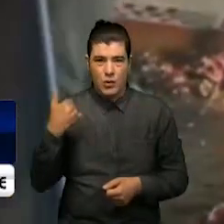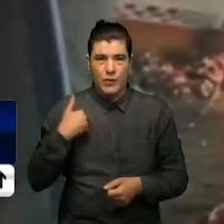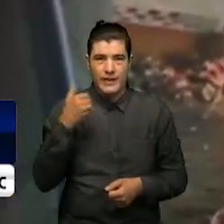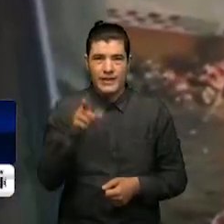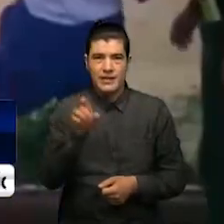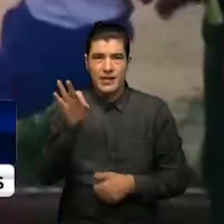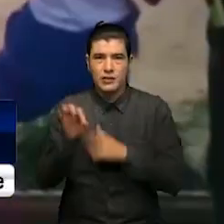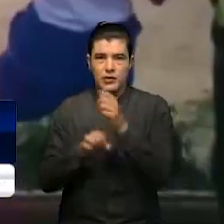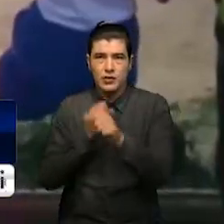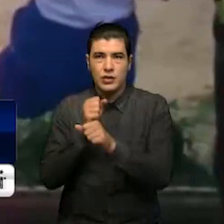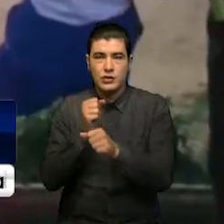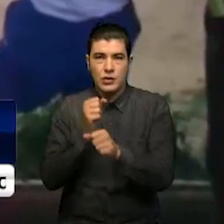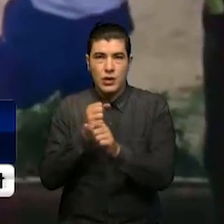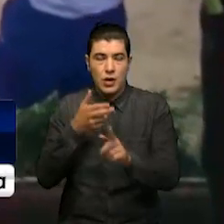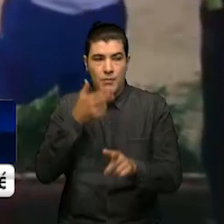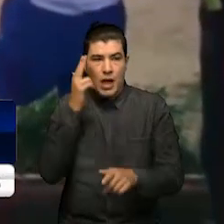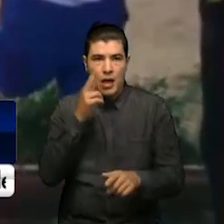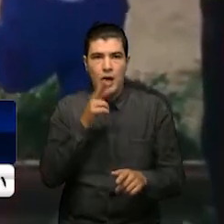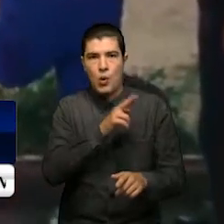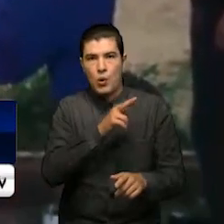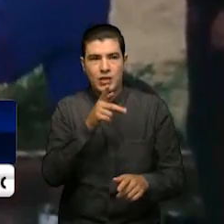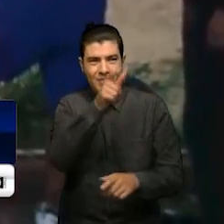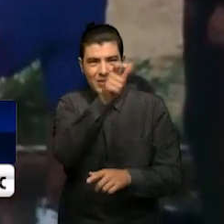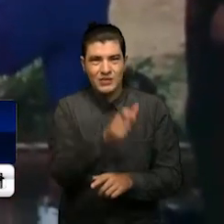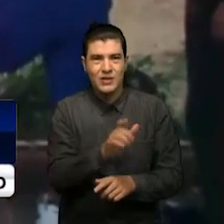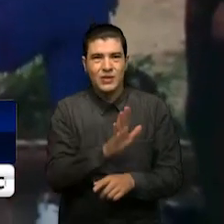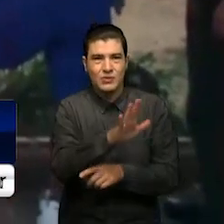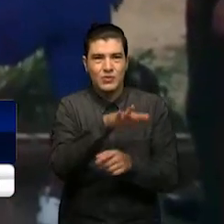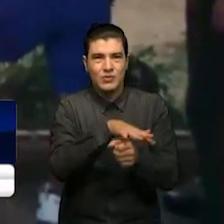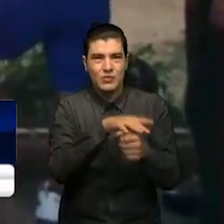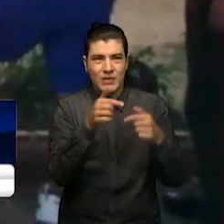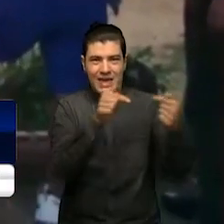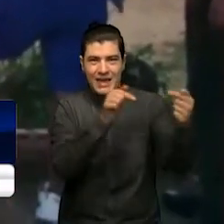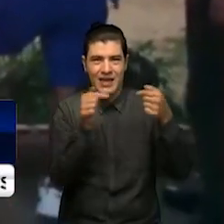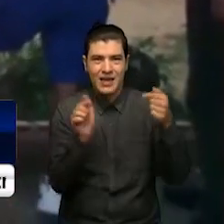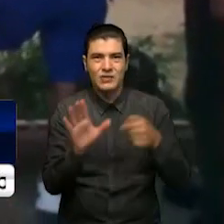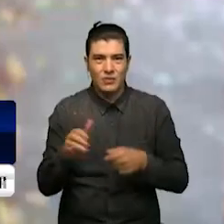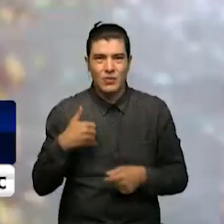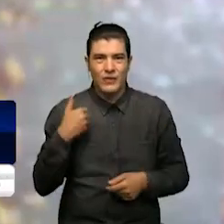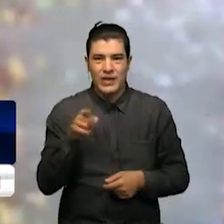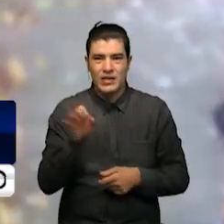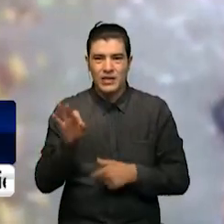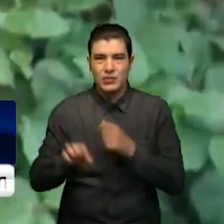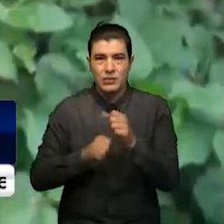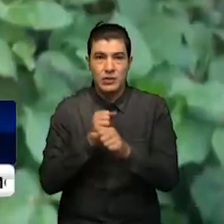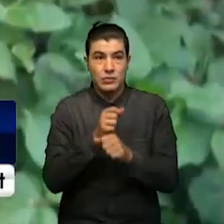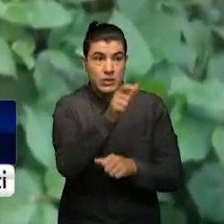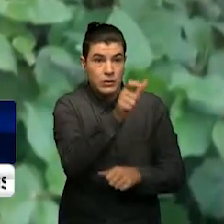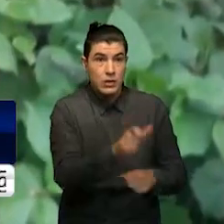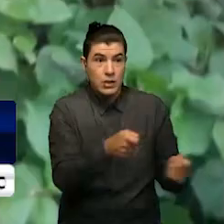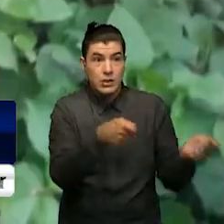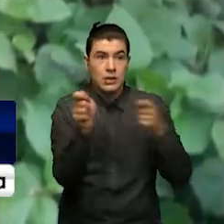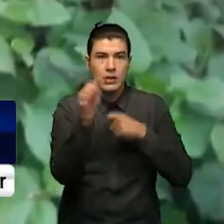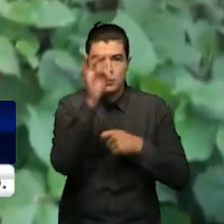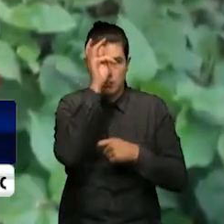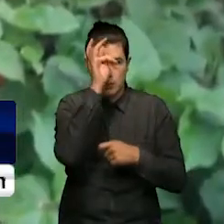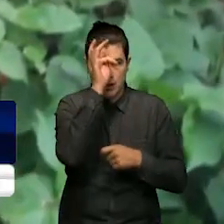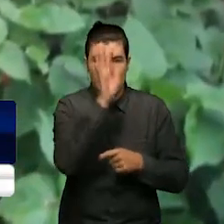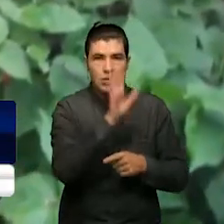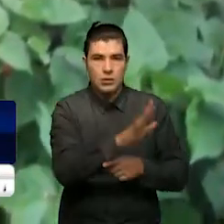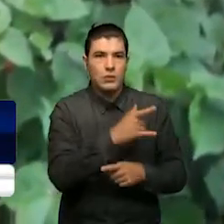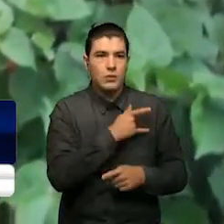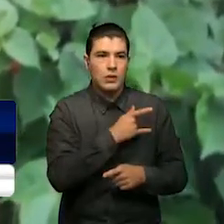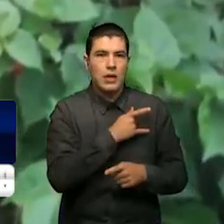edad, quien lesionó con un arma de fuego a otra persona en una riña. El herido fue trasladado hasta el hospital universitario y